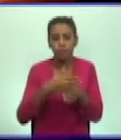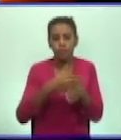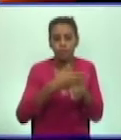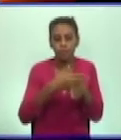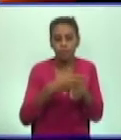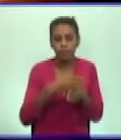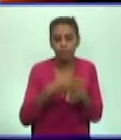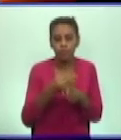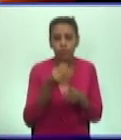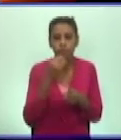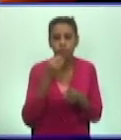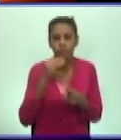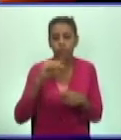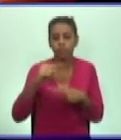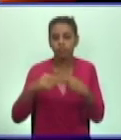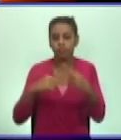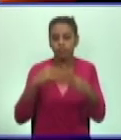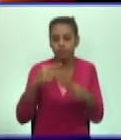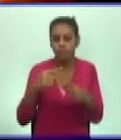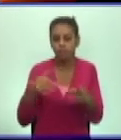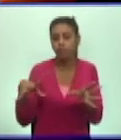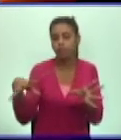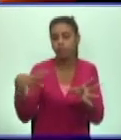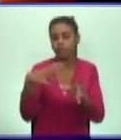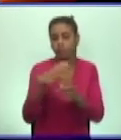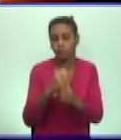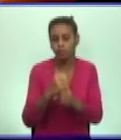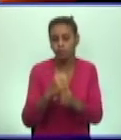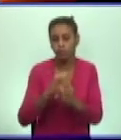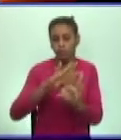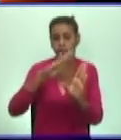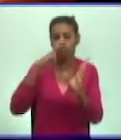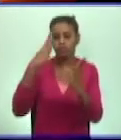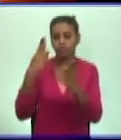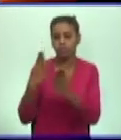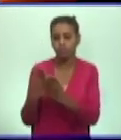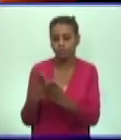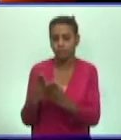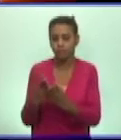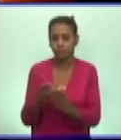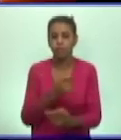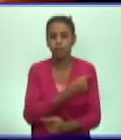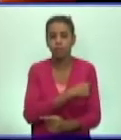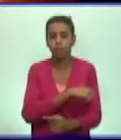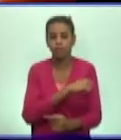muchachos, cómo a lo largo de todas las regiones, incluso en diferentes países, esta política de